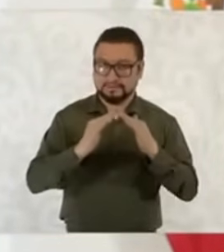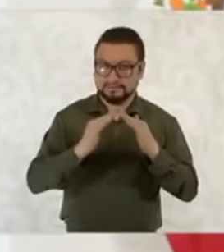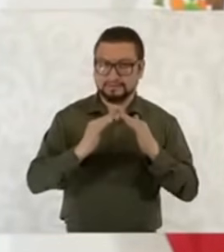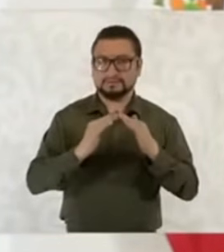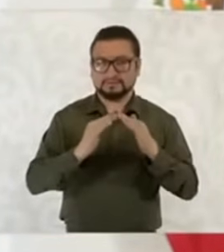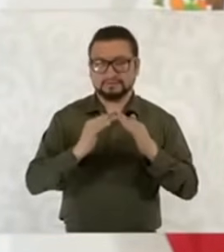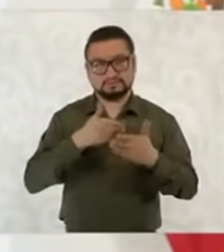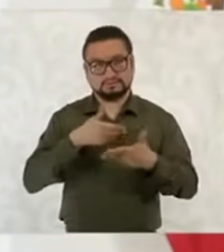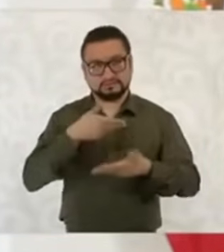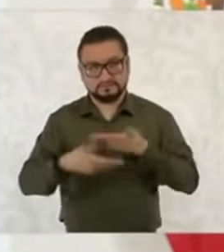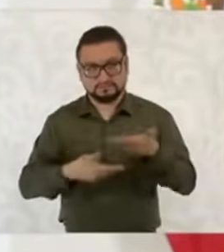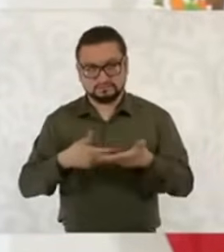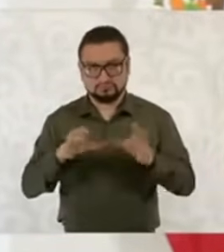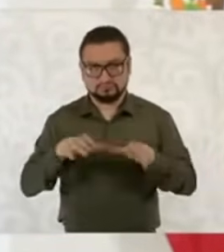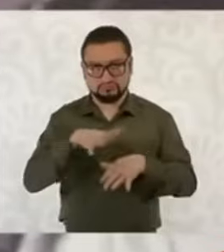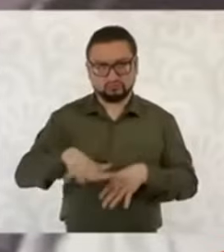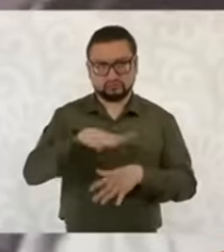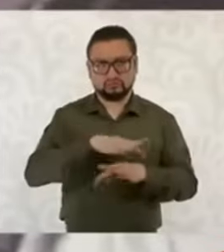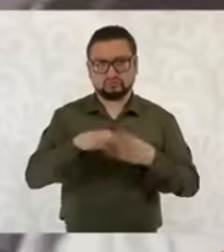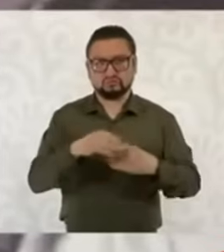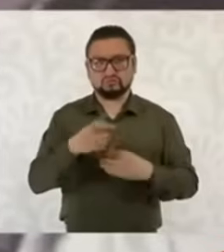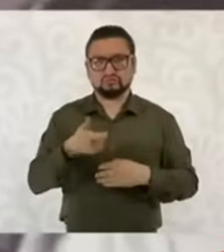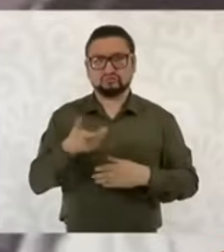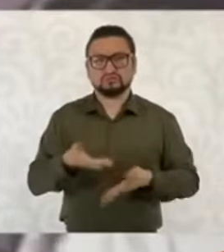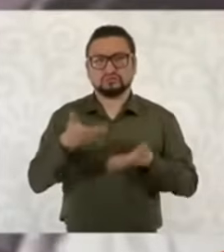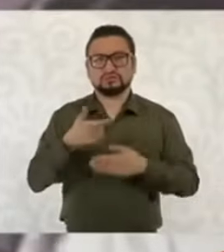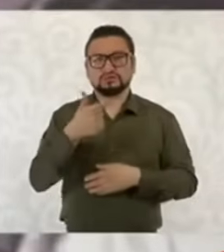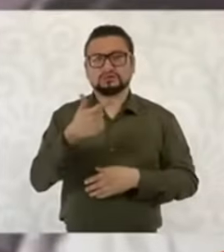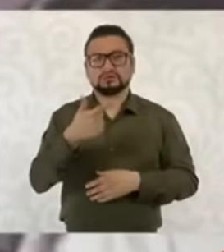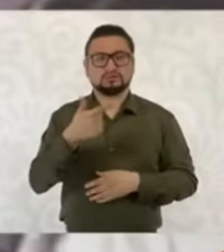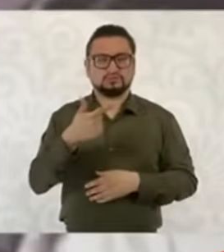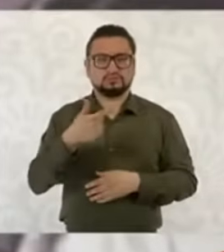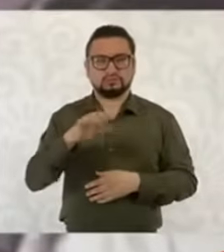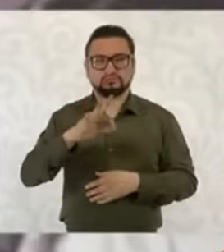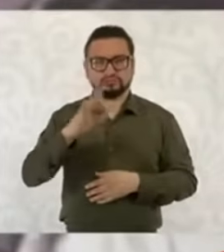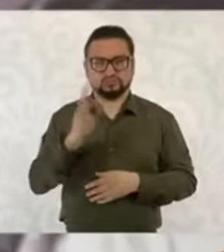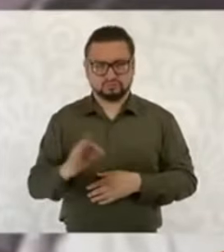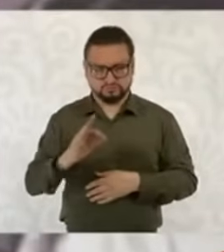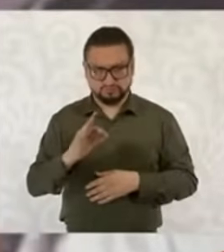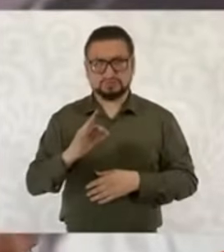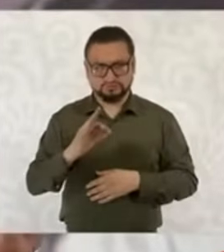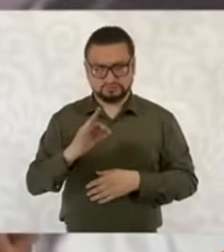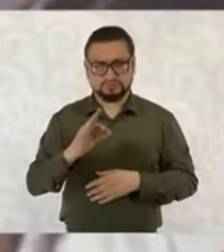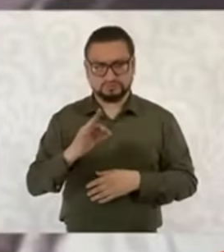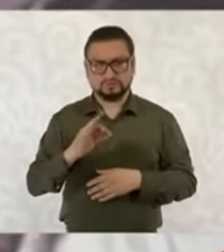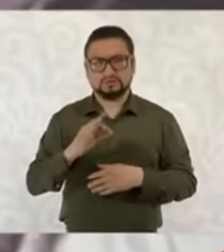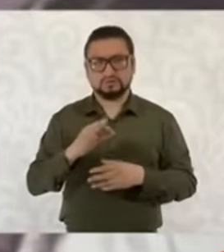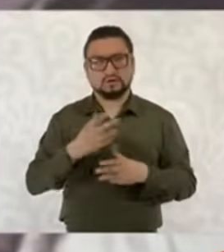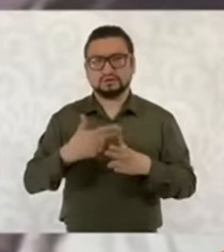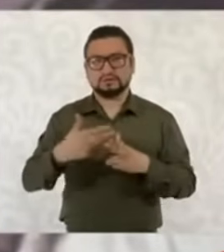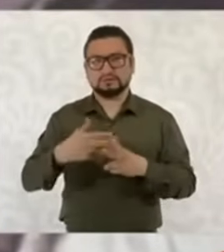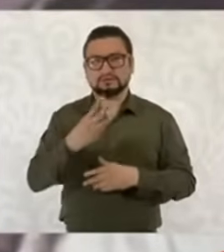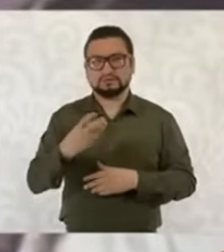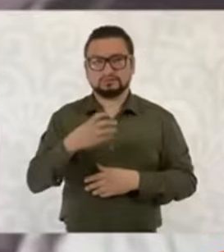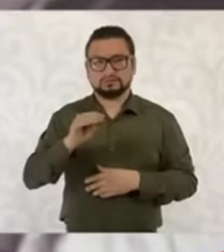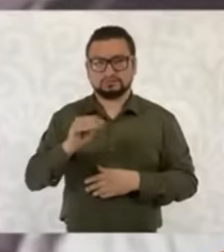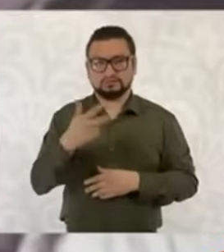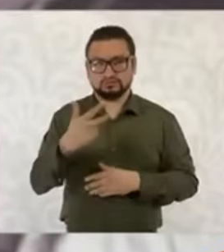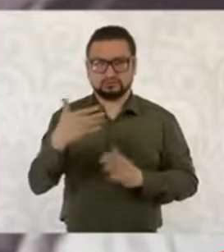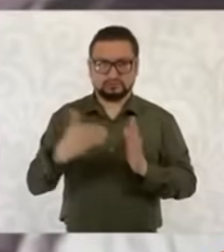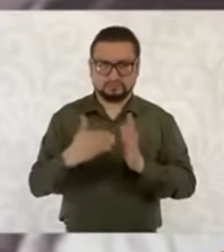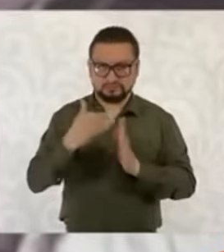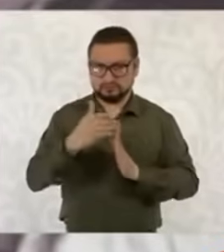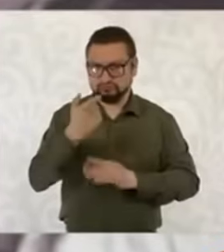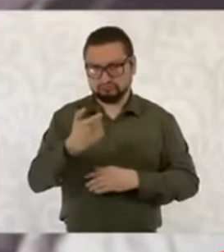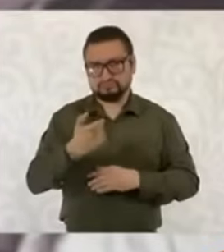y servicios a la comunidad, un incremento de 7% en términos reales para llegar a 398,000 millones